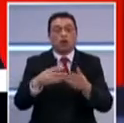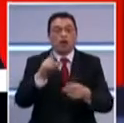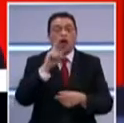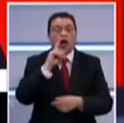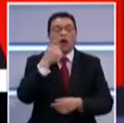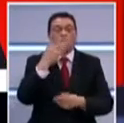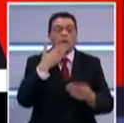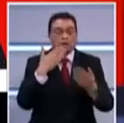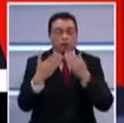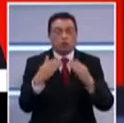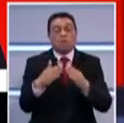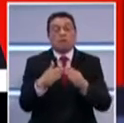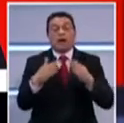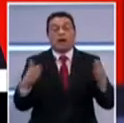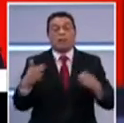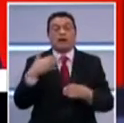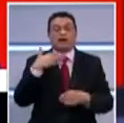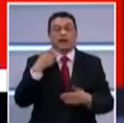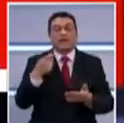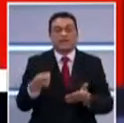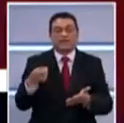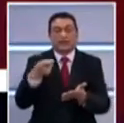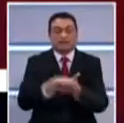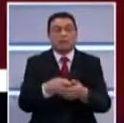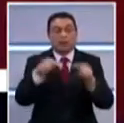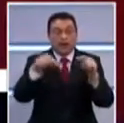que es más amplia que el financiamiento